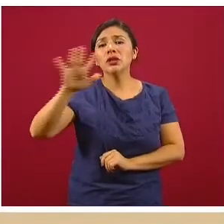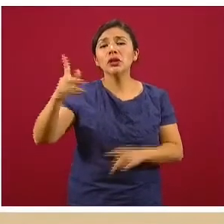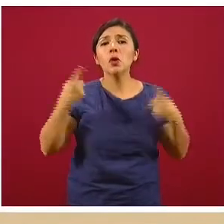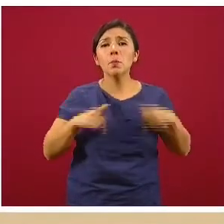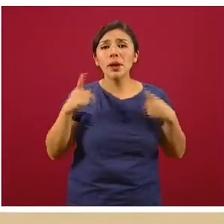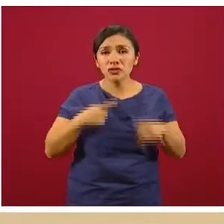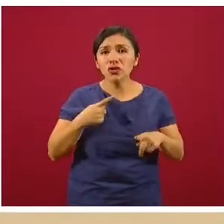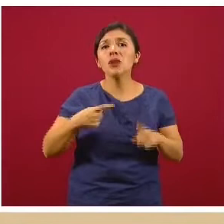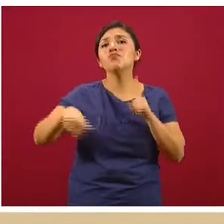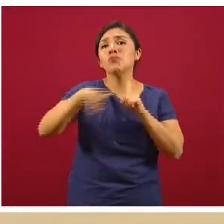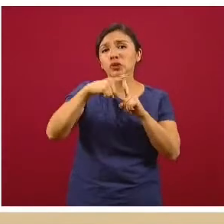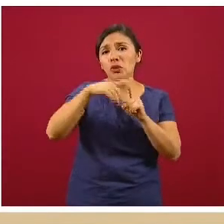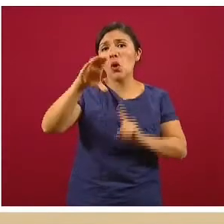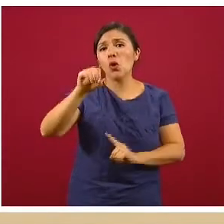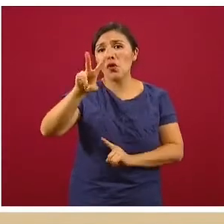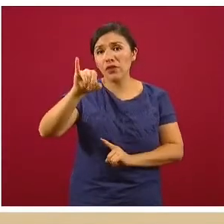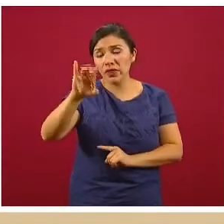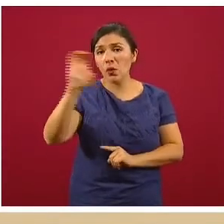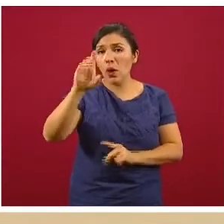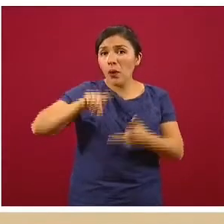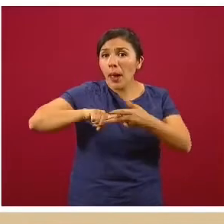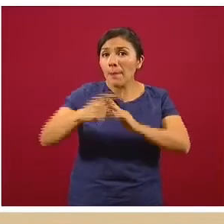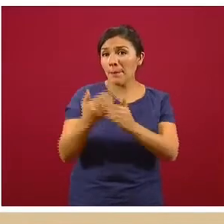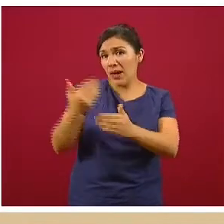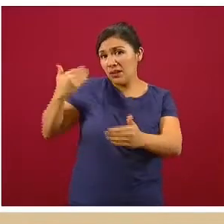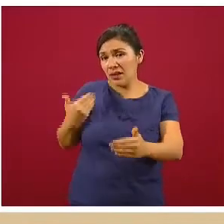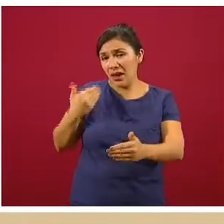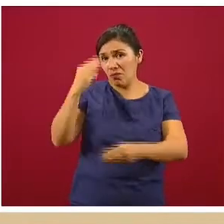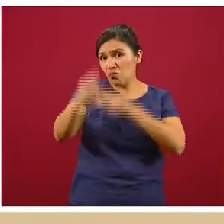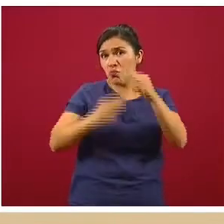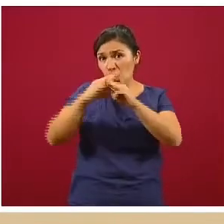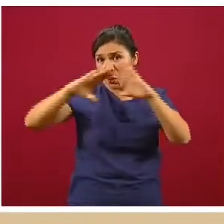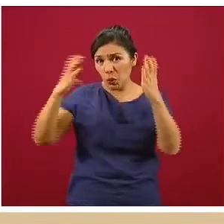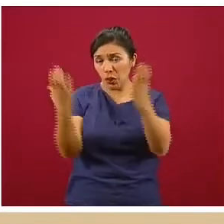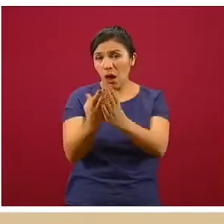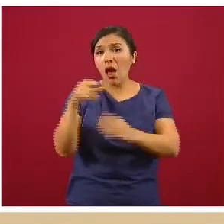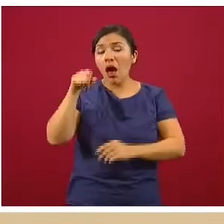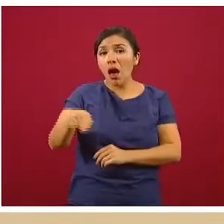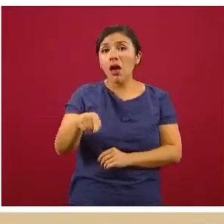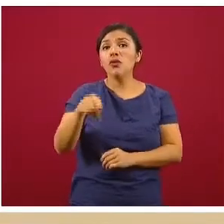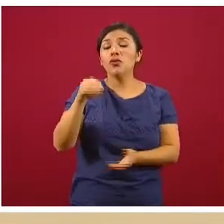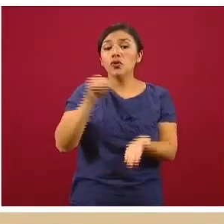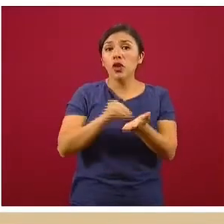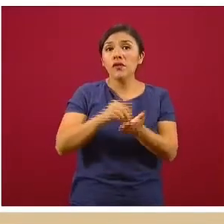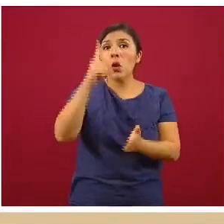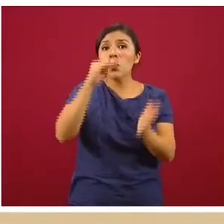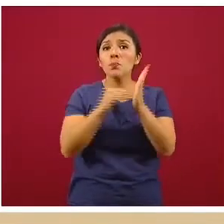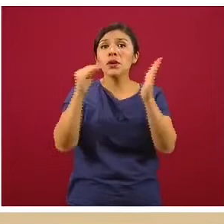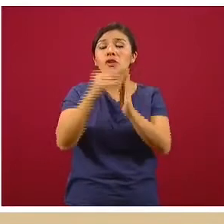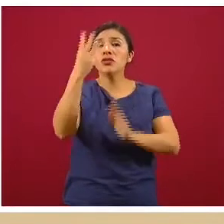5.817.385 personas han tenido COVID desde que empezó la epidemia en el mundo. De ellas,